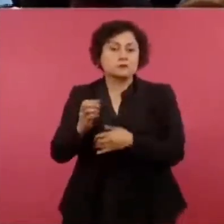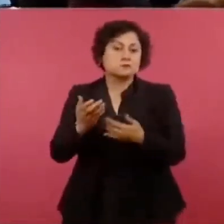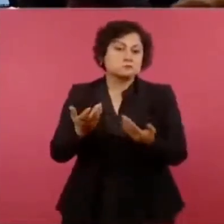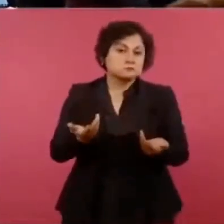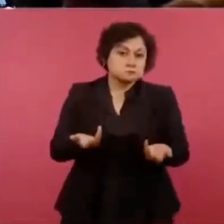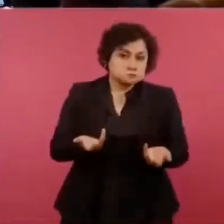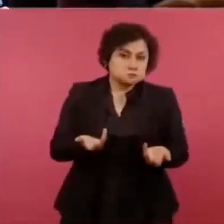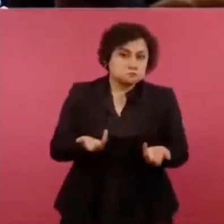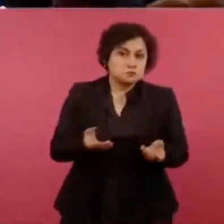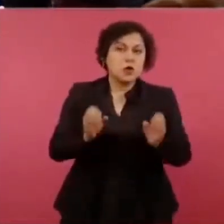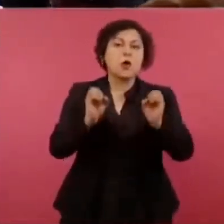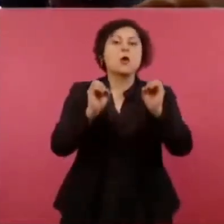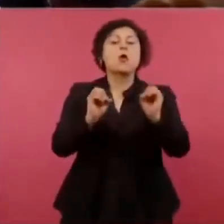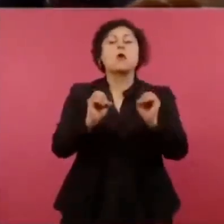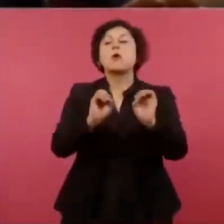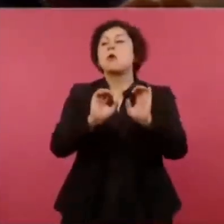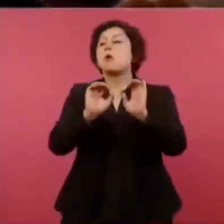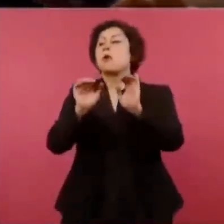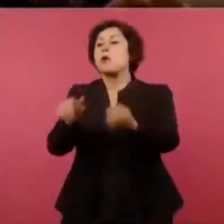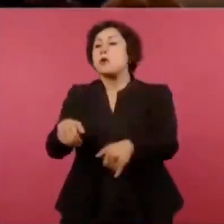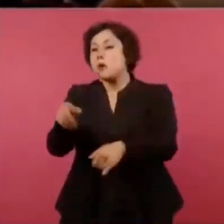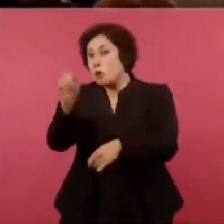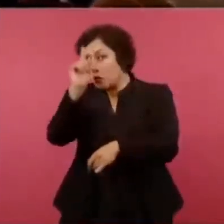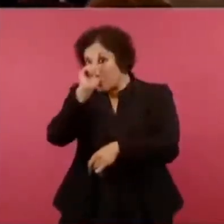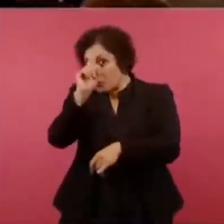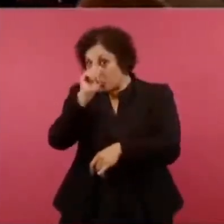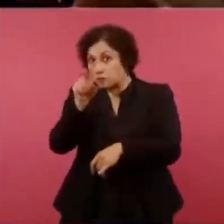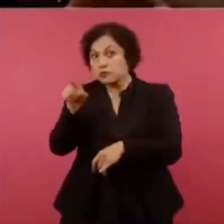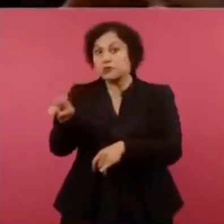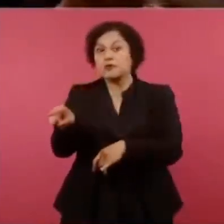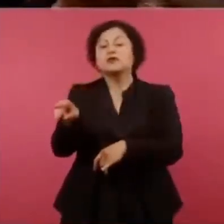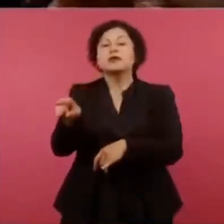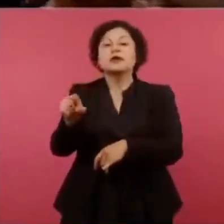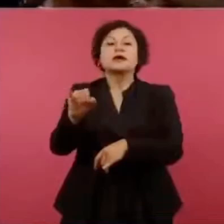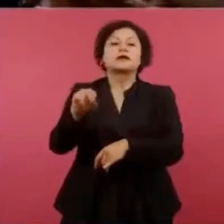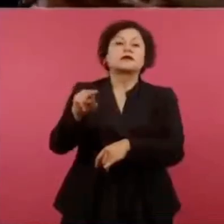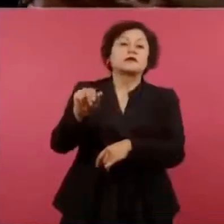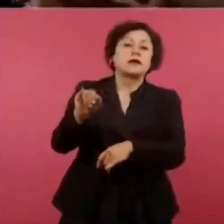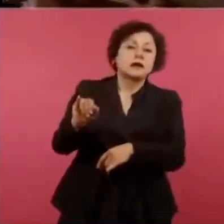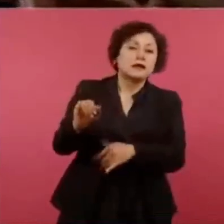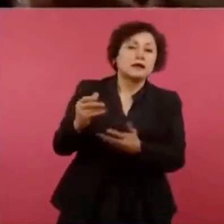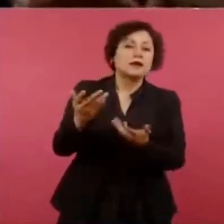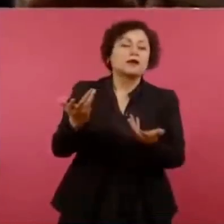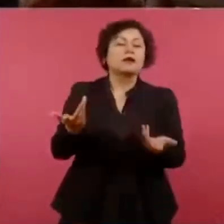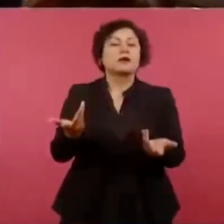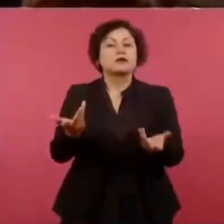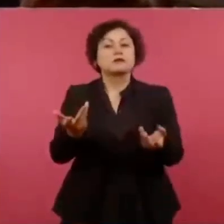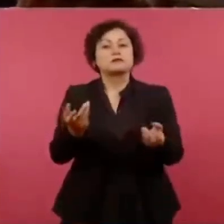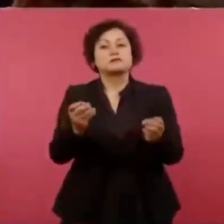o se van de consejeros al Instituto de la Transparencia.